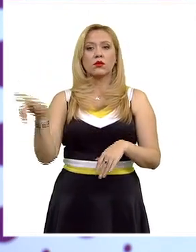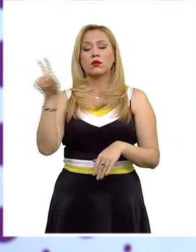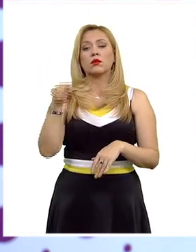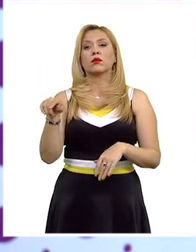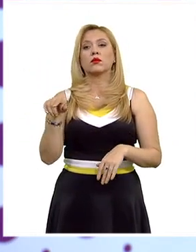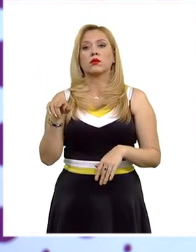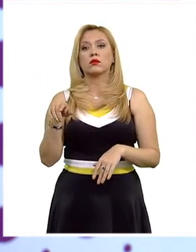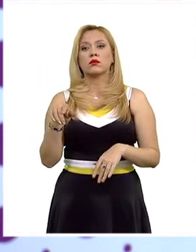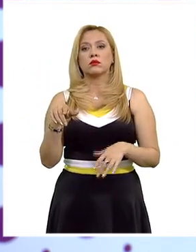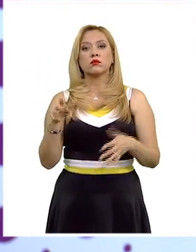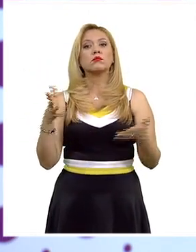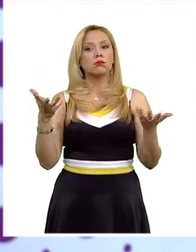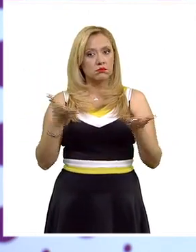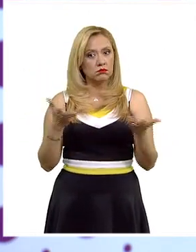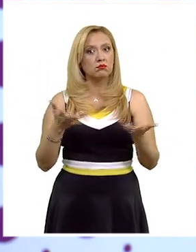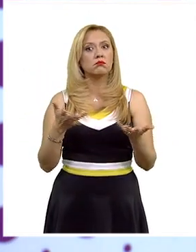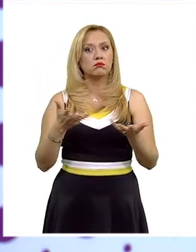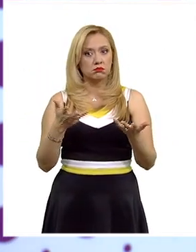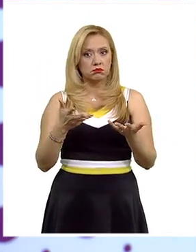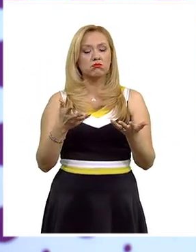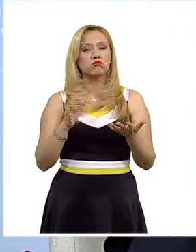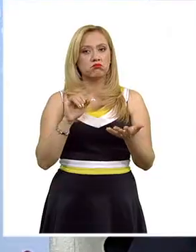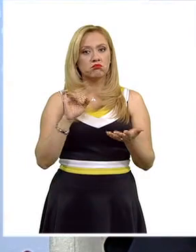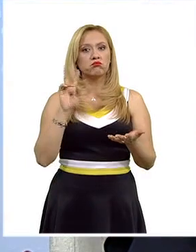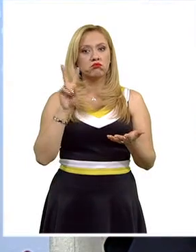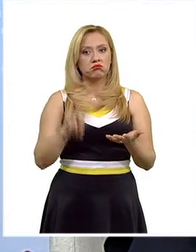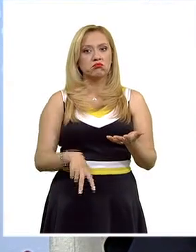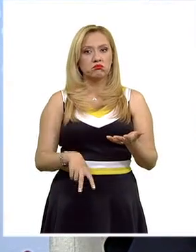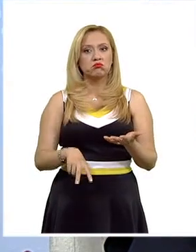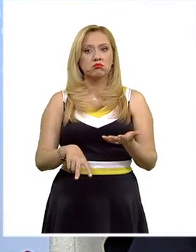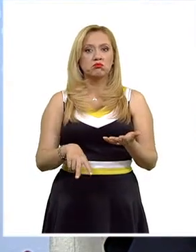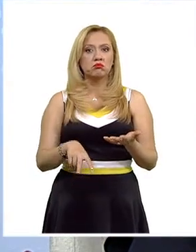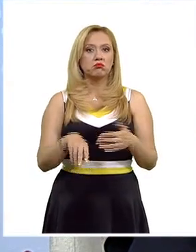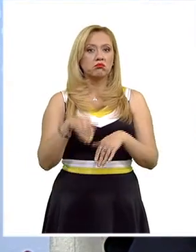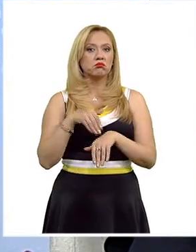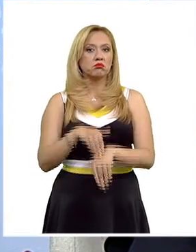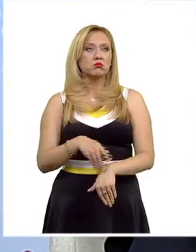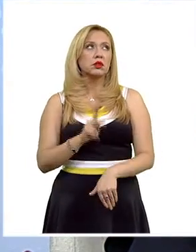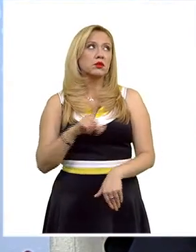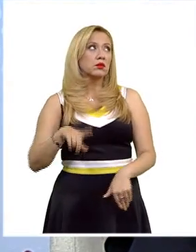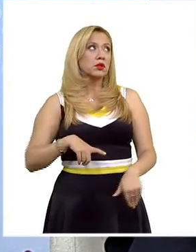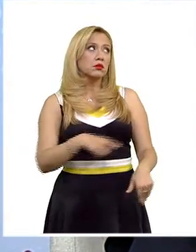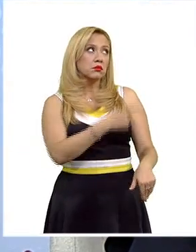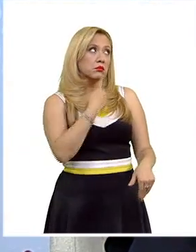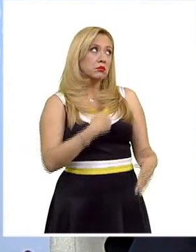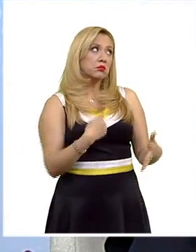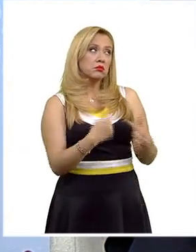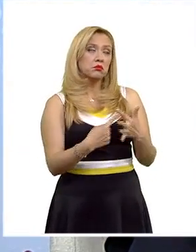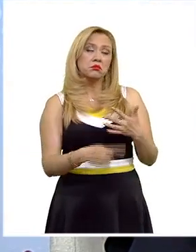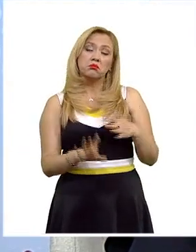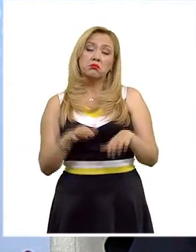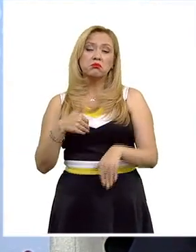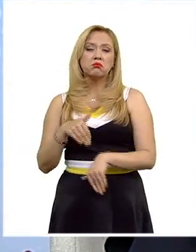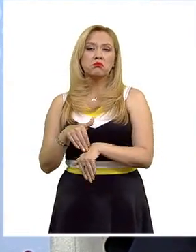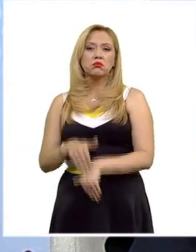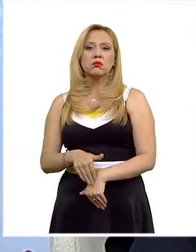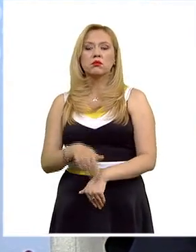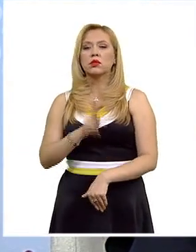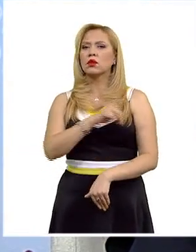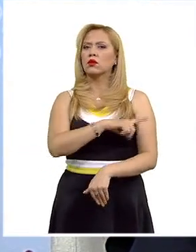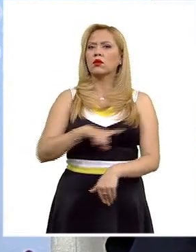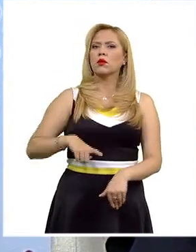están actuando y están actuando con la complacencia del Estado, el Estado está faltando a sus obligaciones de prevenir y